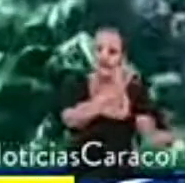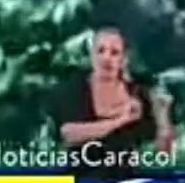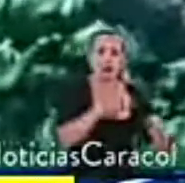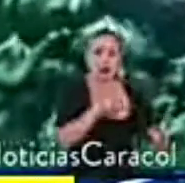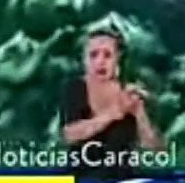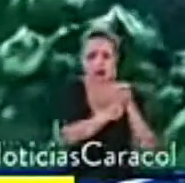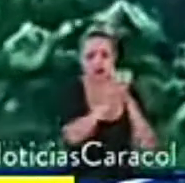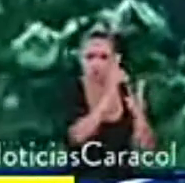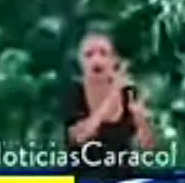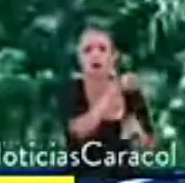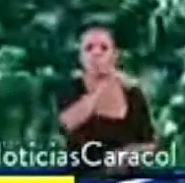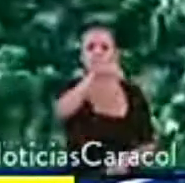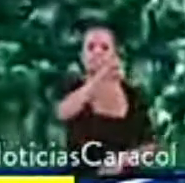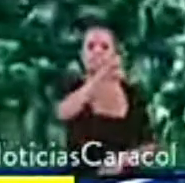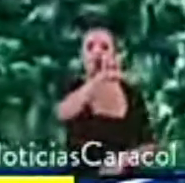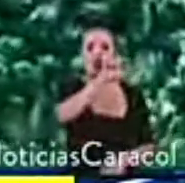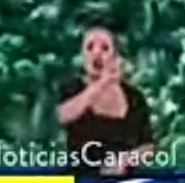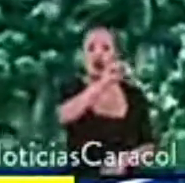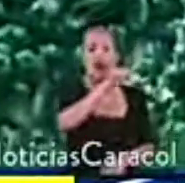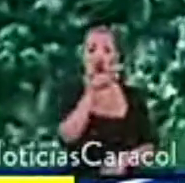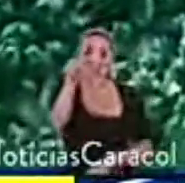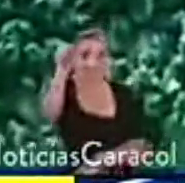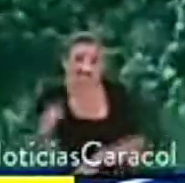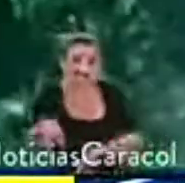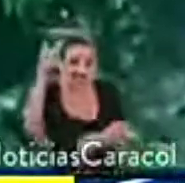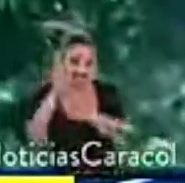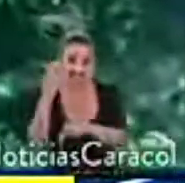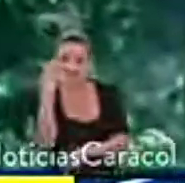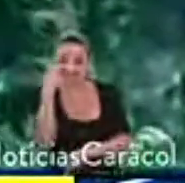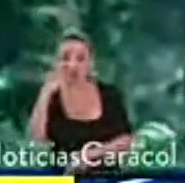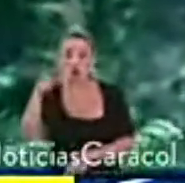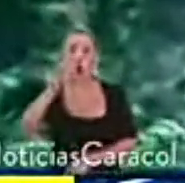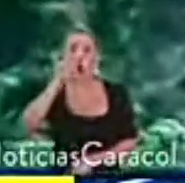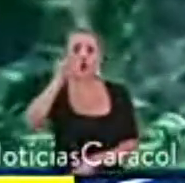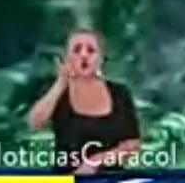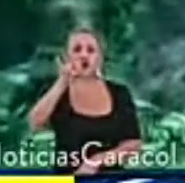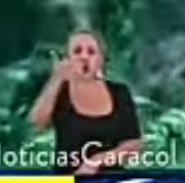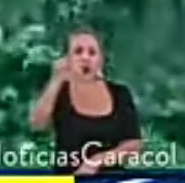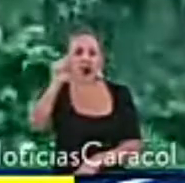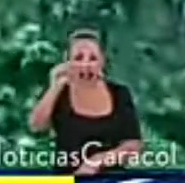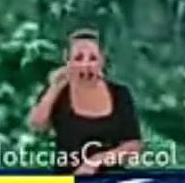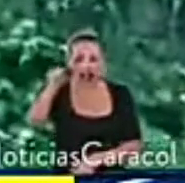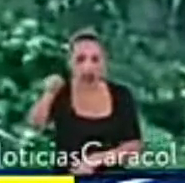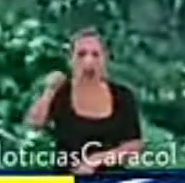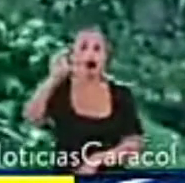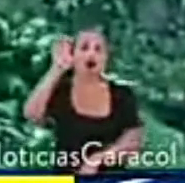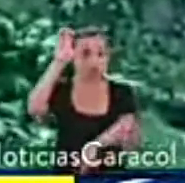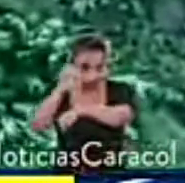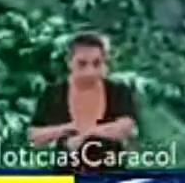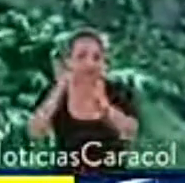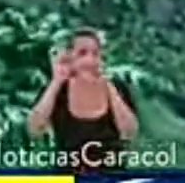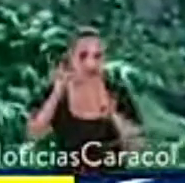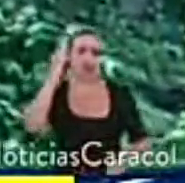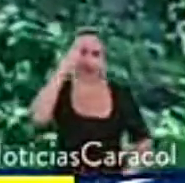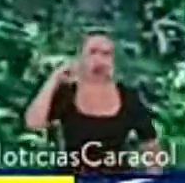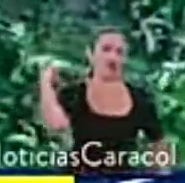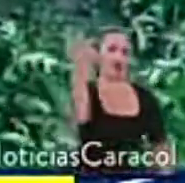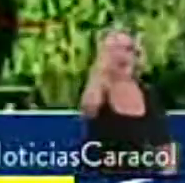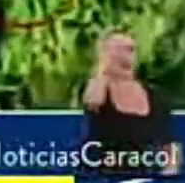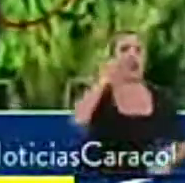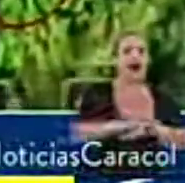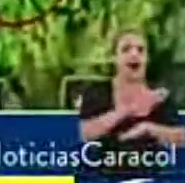señalado narcotraficante Dairo Antonio Úsuga fue capturado en una operación, como todo el país lo sabe, en la que participaron más de 500 efectivos de